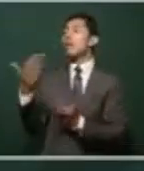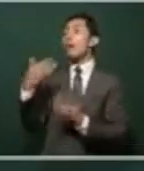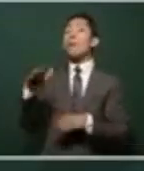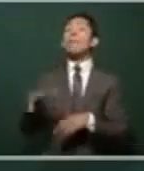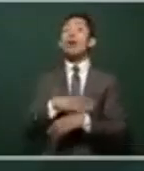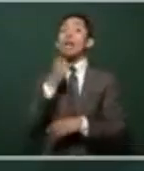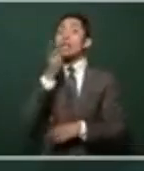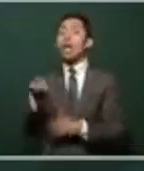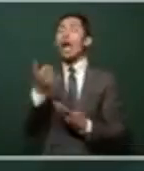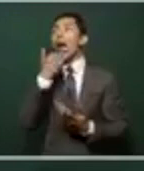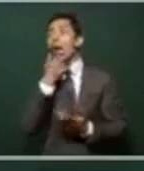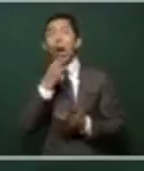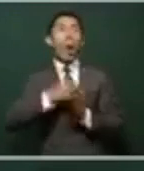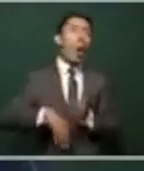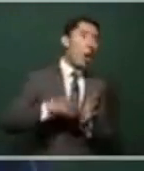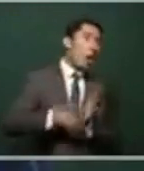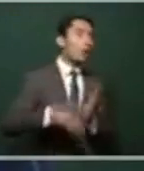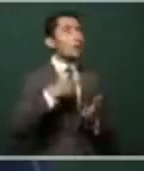el presupuesto,